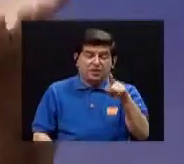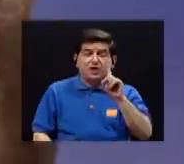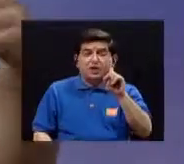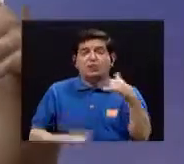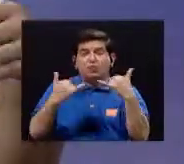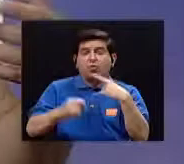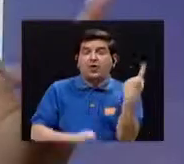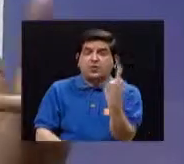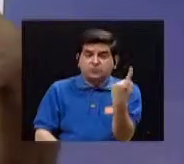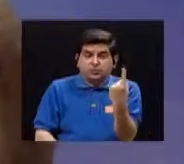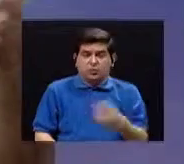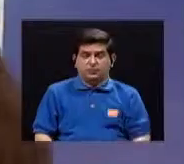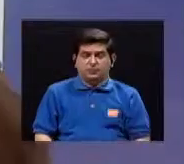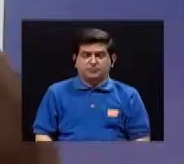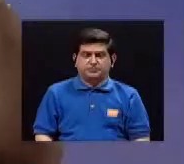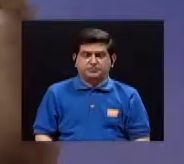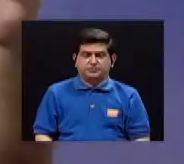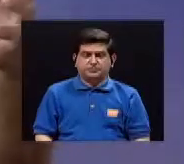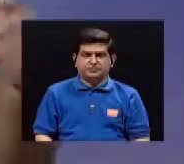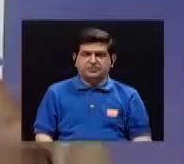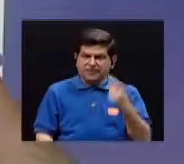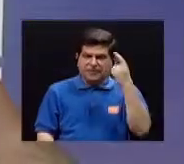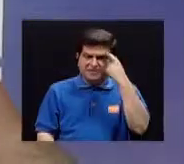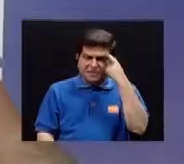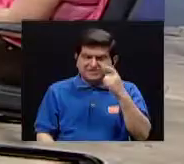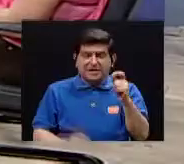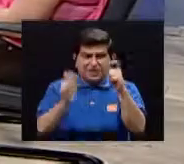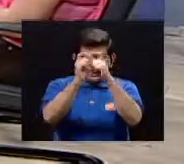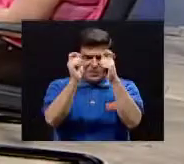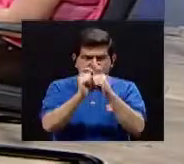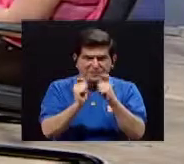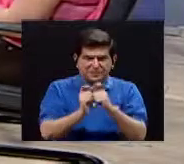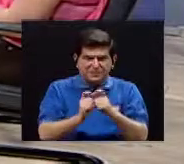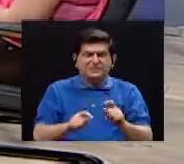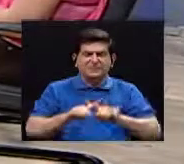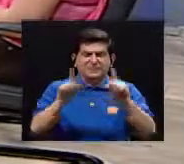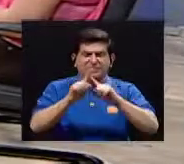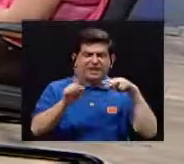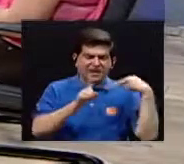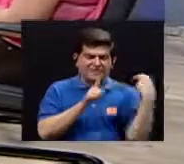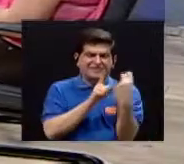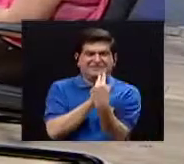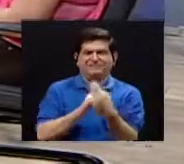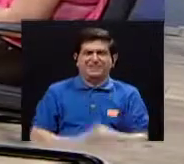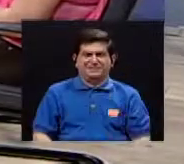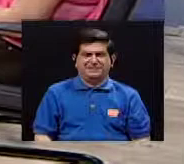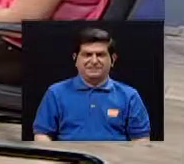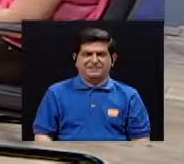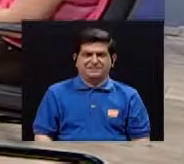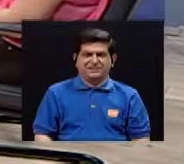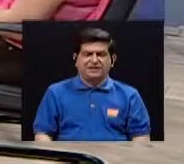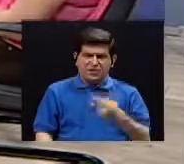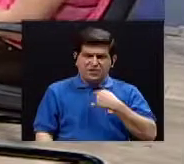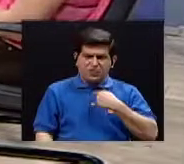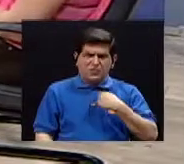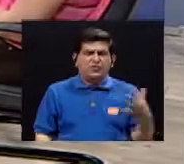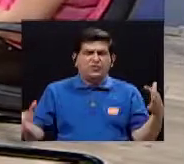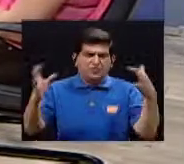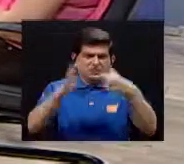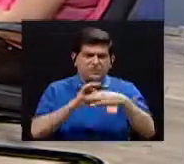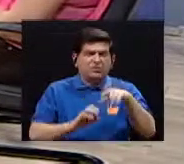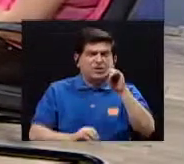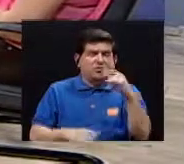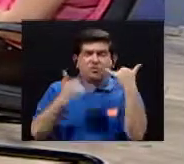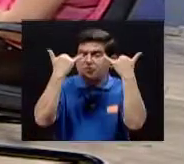bueno pero es que pastor jugó un partido entonces a partir de eso de los puntos de vista tan diversos es difícil porque no lo que hace es